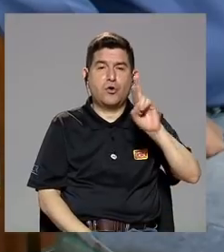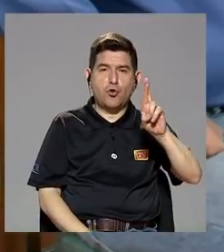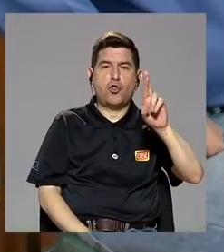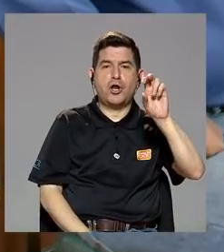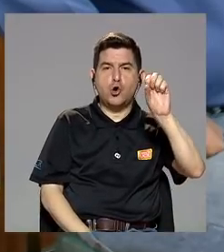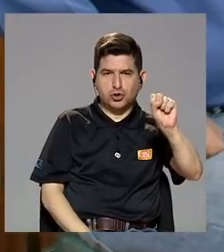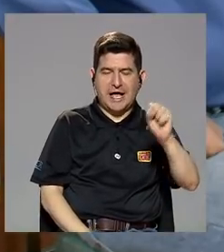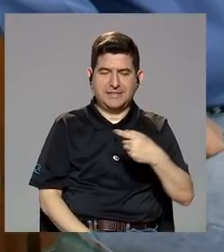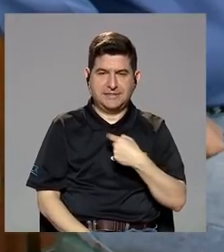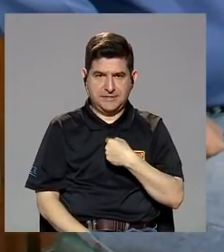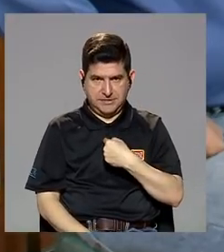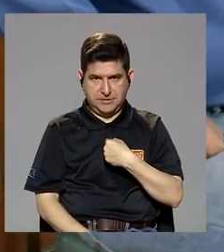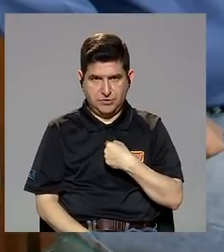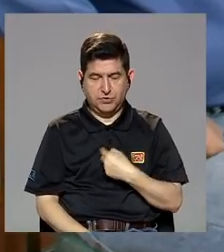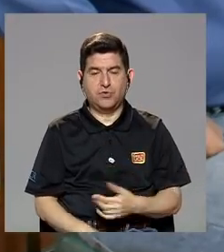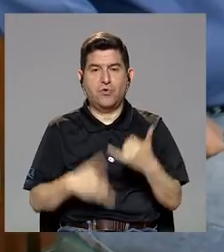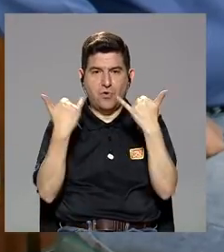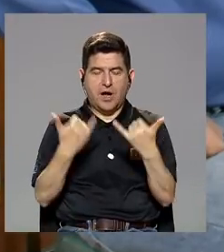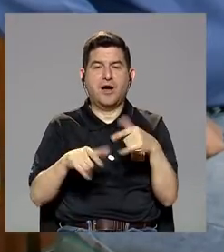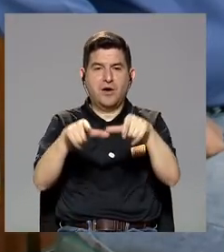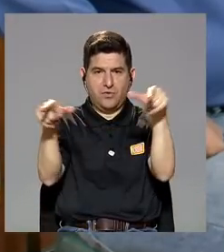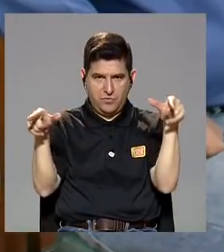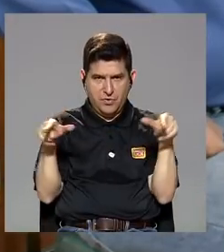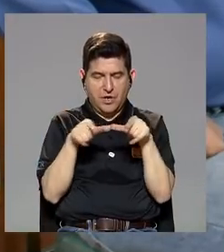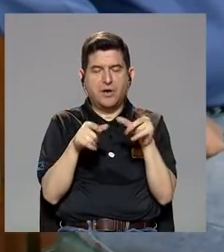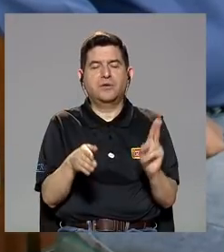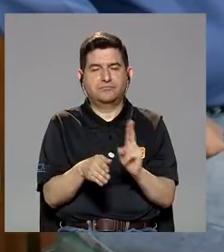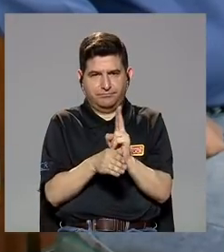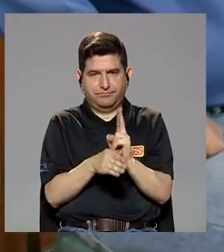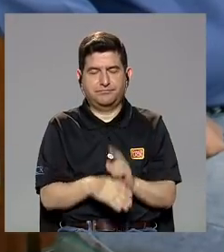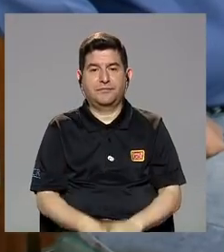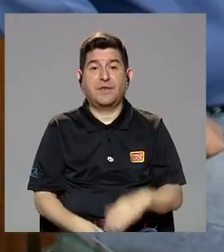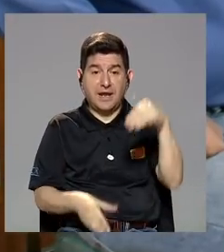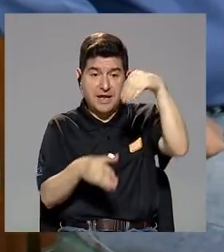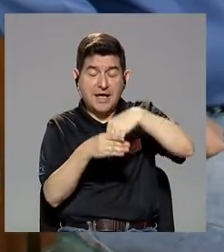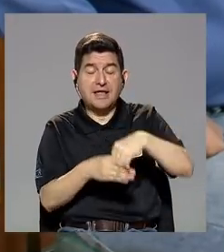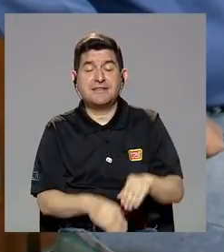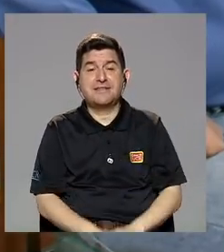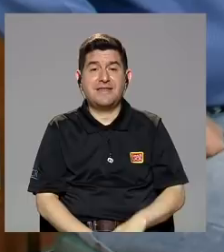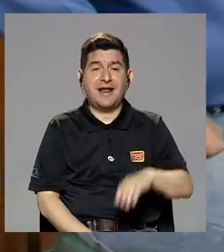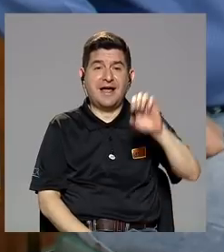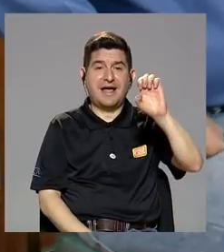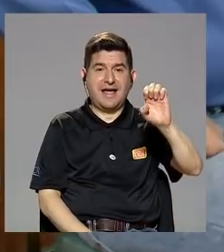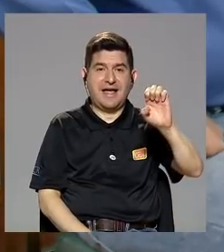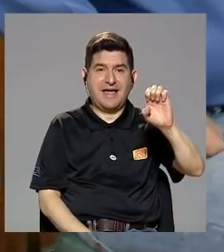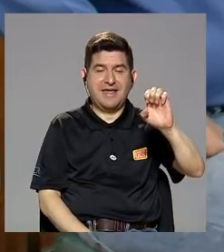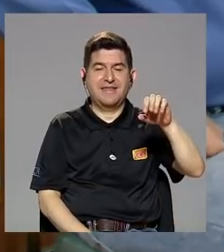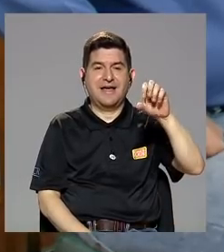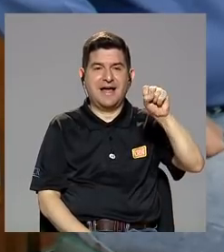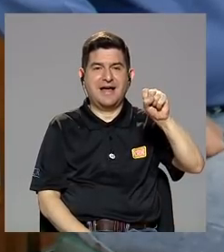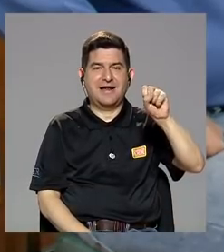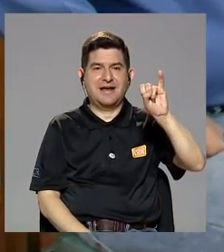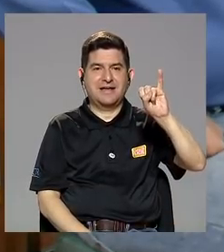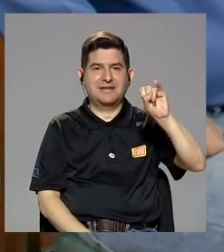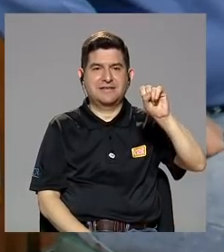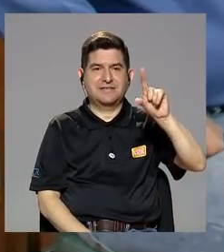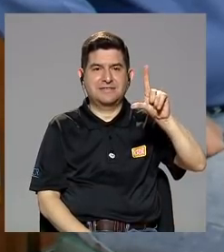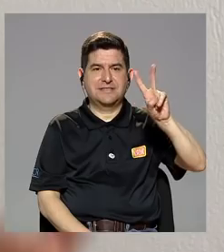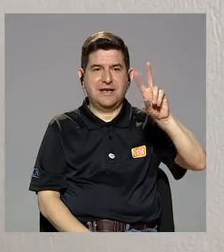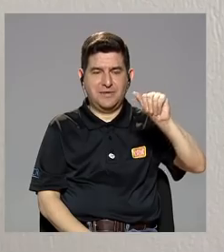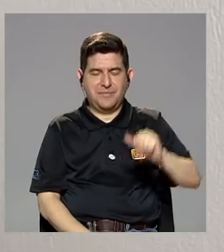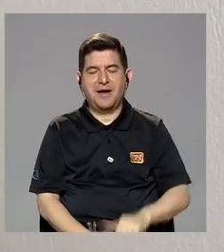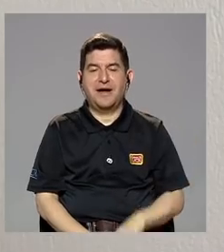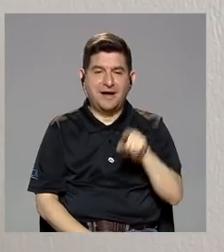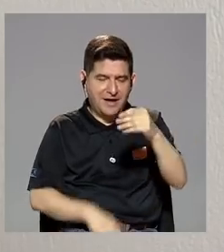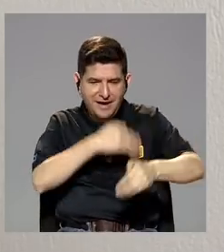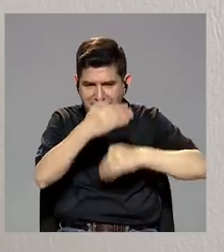rodrigo yo pasó a ocupar el puesto de rodrigo y meto al flaco silva el los todo lo que es el redondel